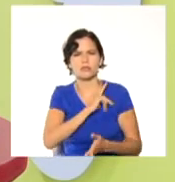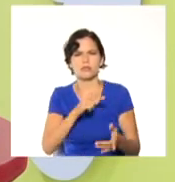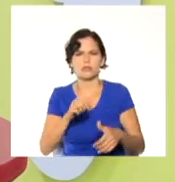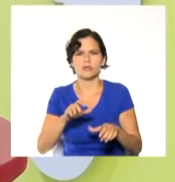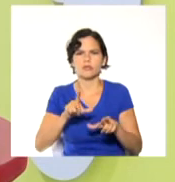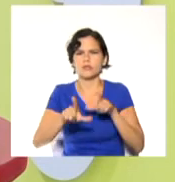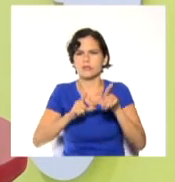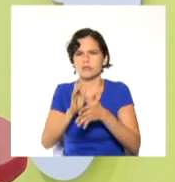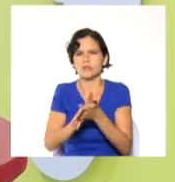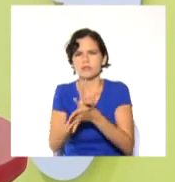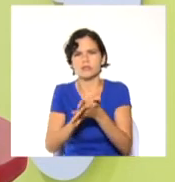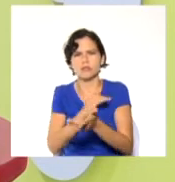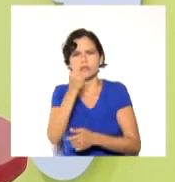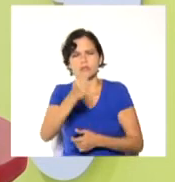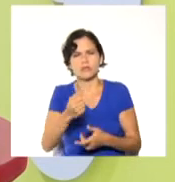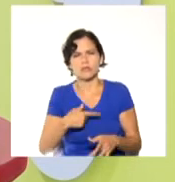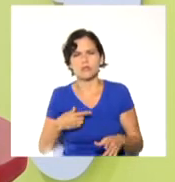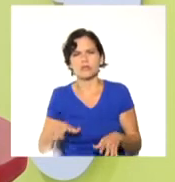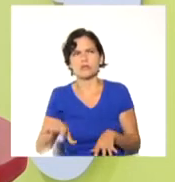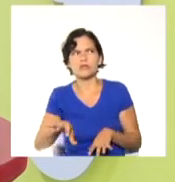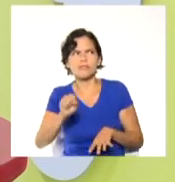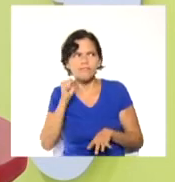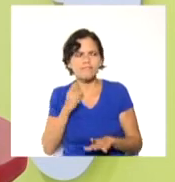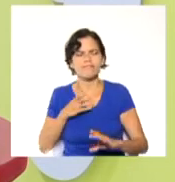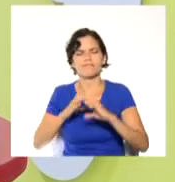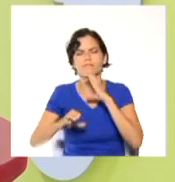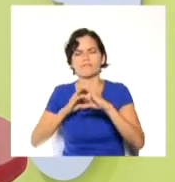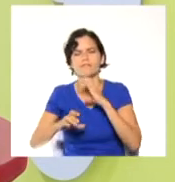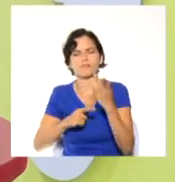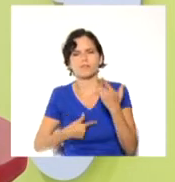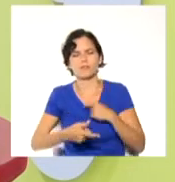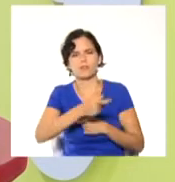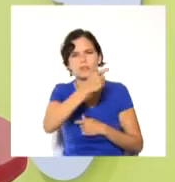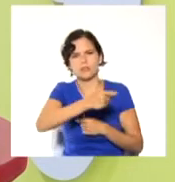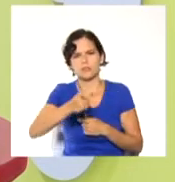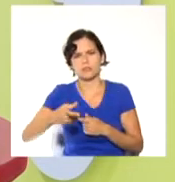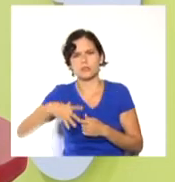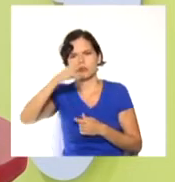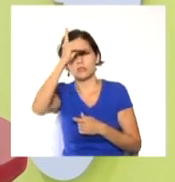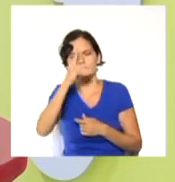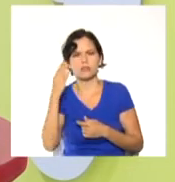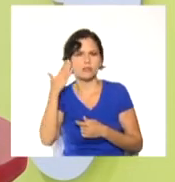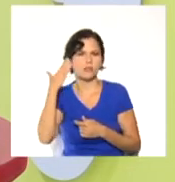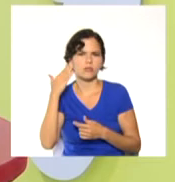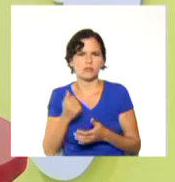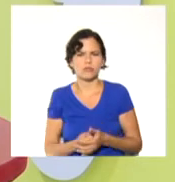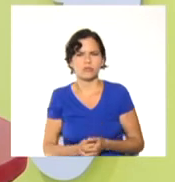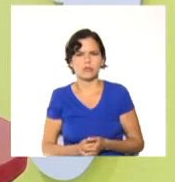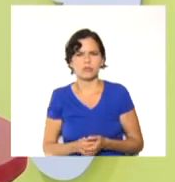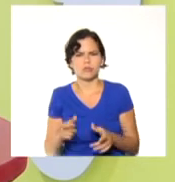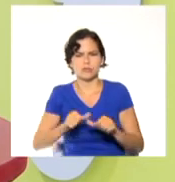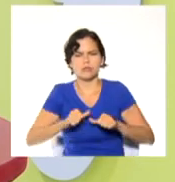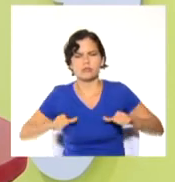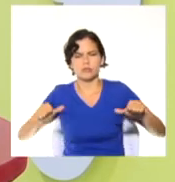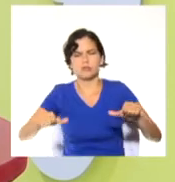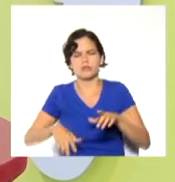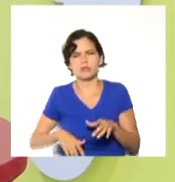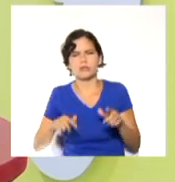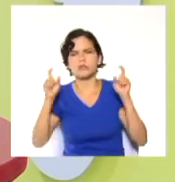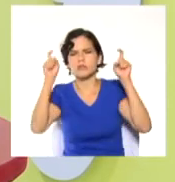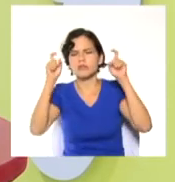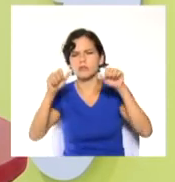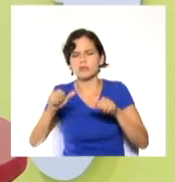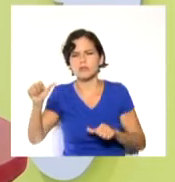y garantizará el acceso a la comunicación con las personas, con la población con deficiencias auditivas. Para el área de formación de química,